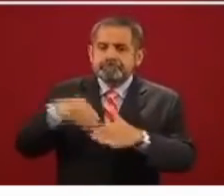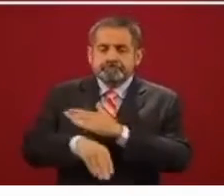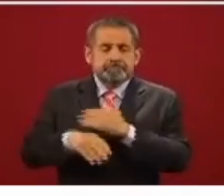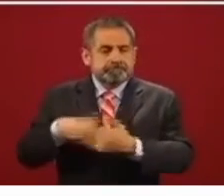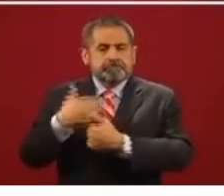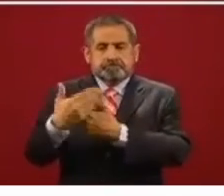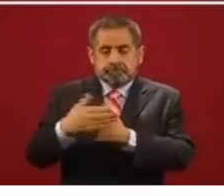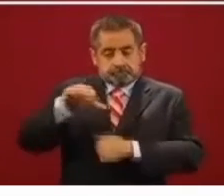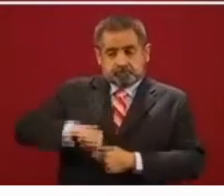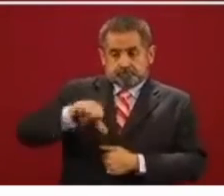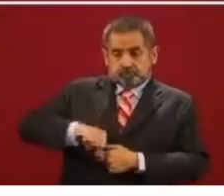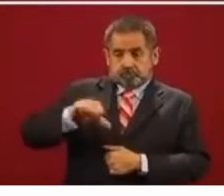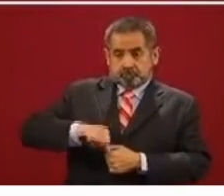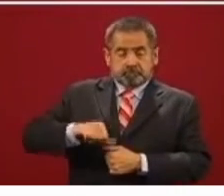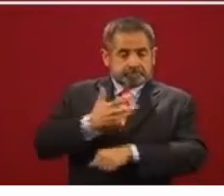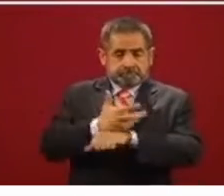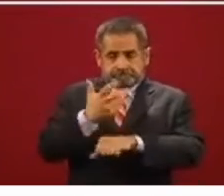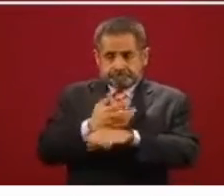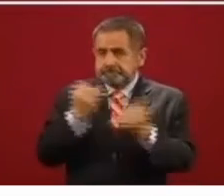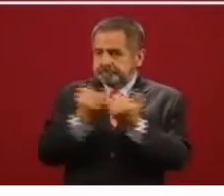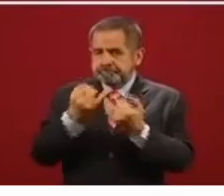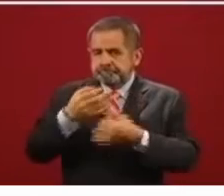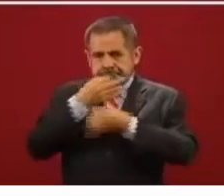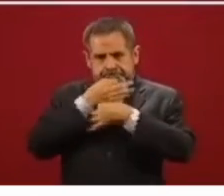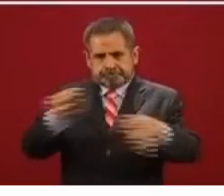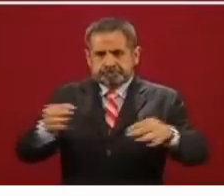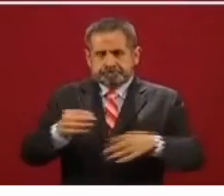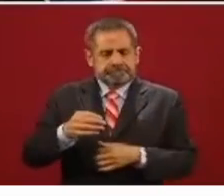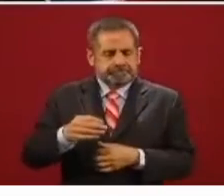anunciará también el día de hoy en unas horas, no se